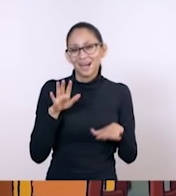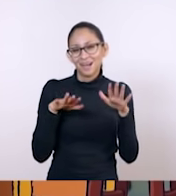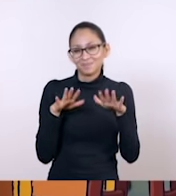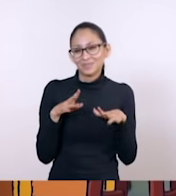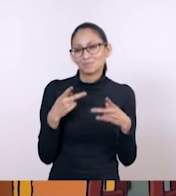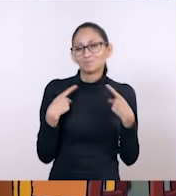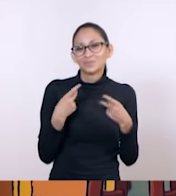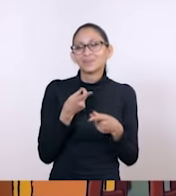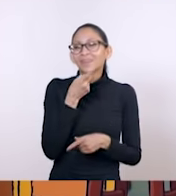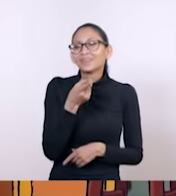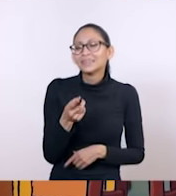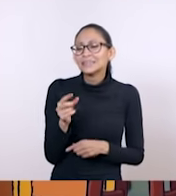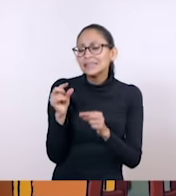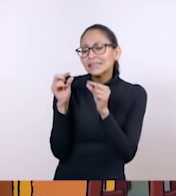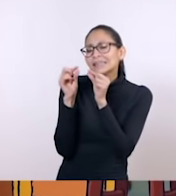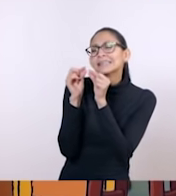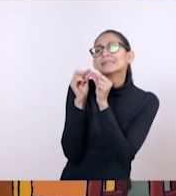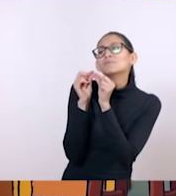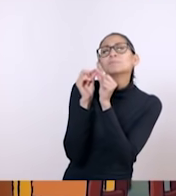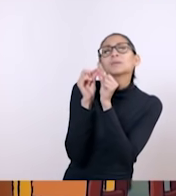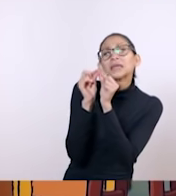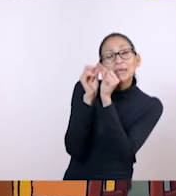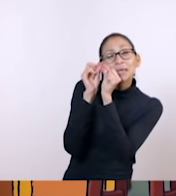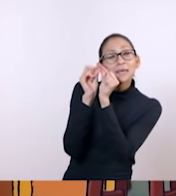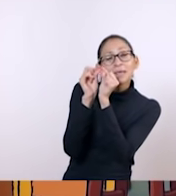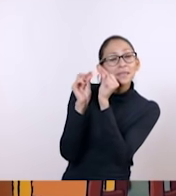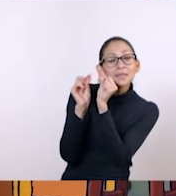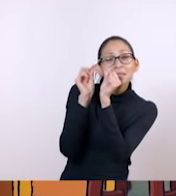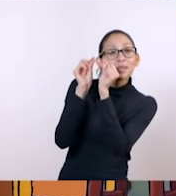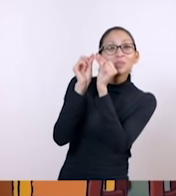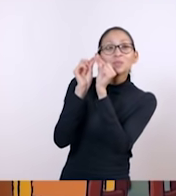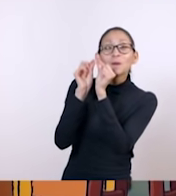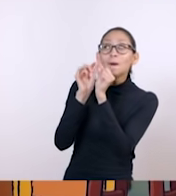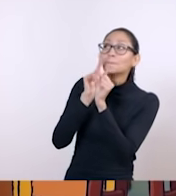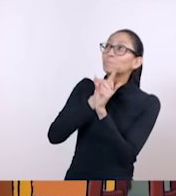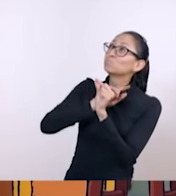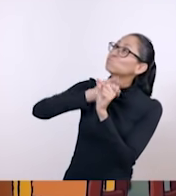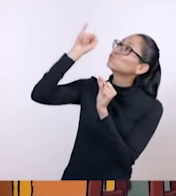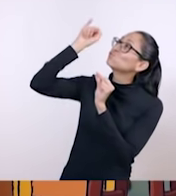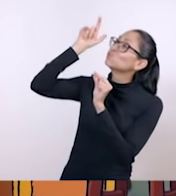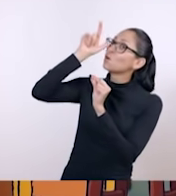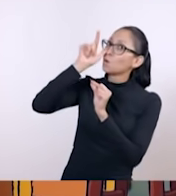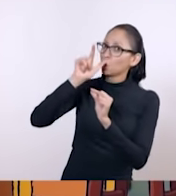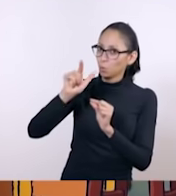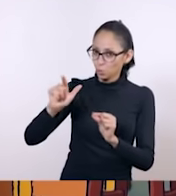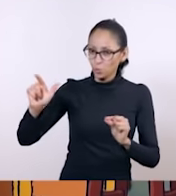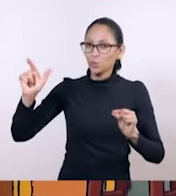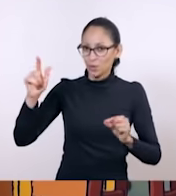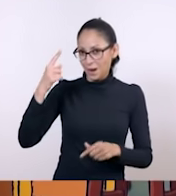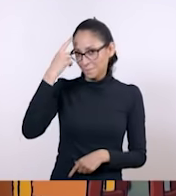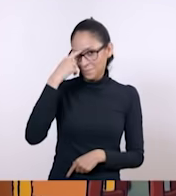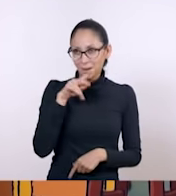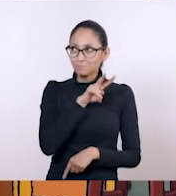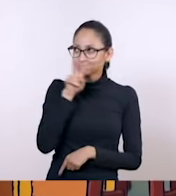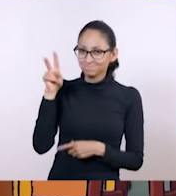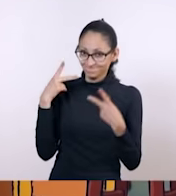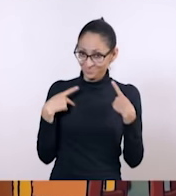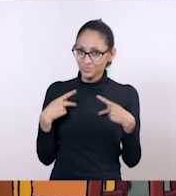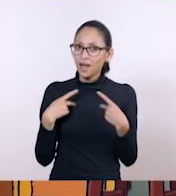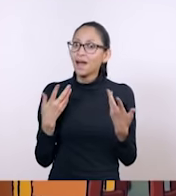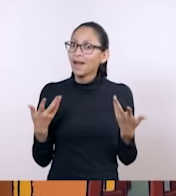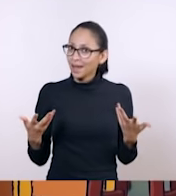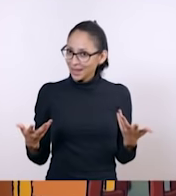dicen por ahí, fue un pequeñísimo, pequeñisísimo paso para la Luna, pero un gran paso para la humanidad.